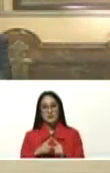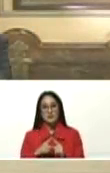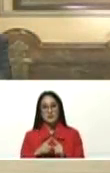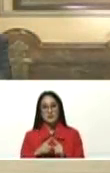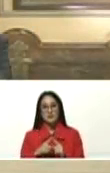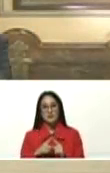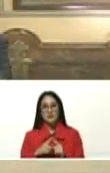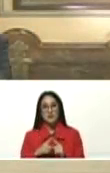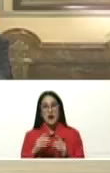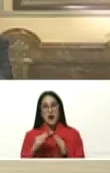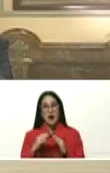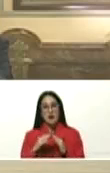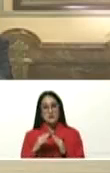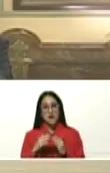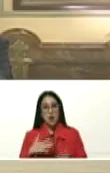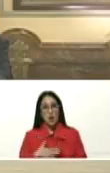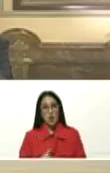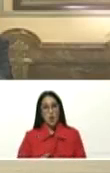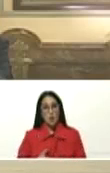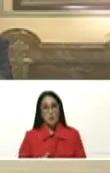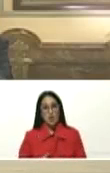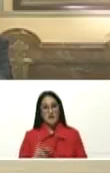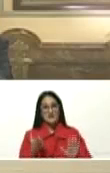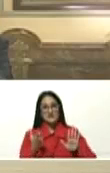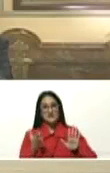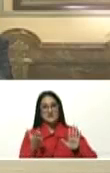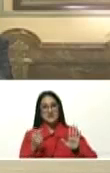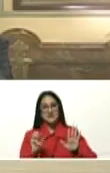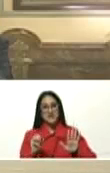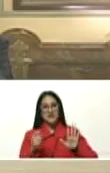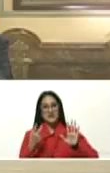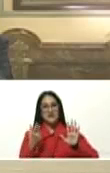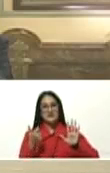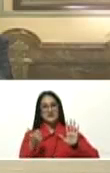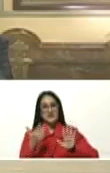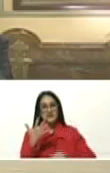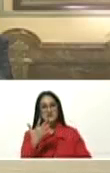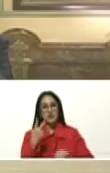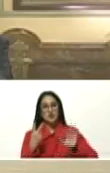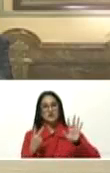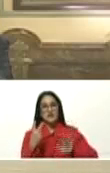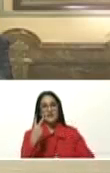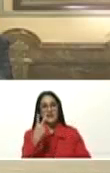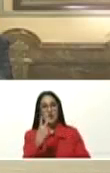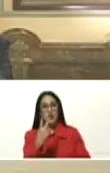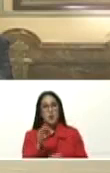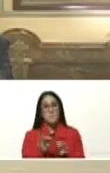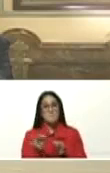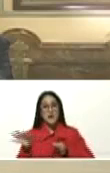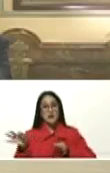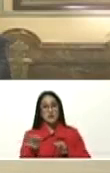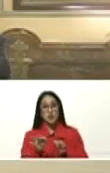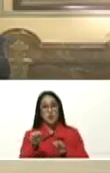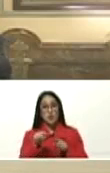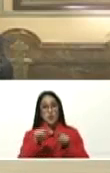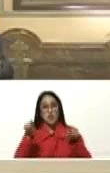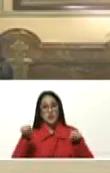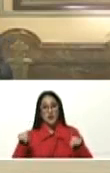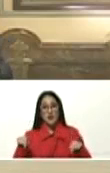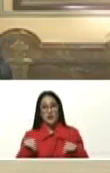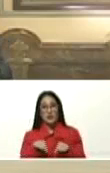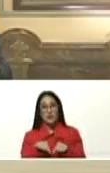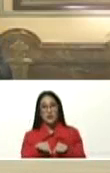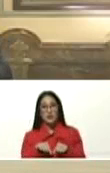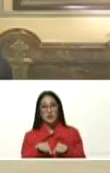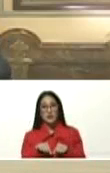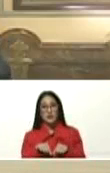Vivienda cómoda, de 60, 65, 70, 72 metros cuadrados, con su